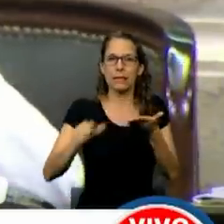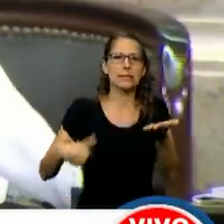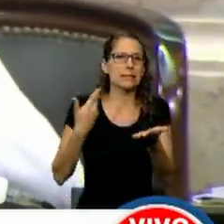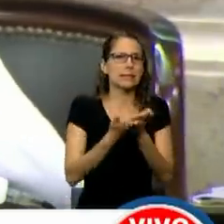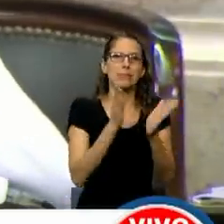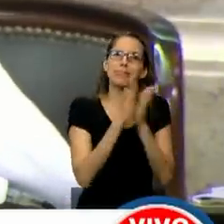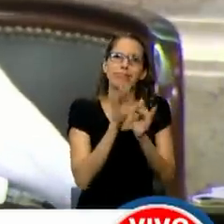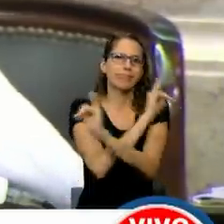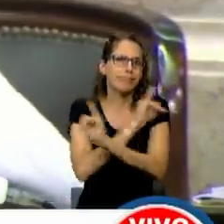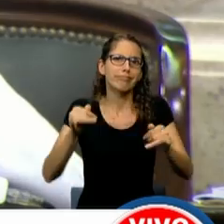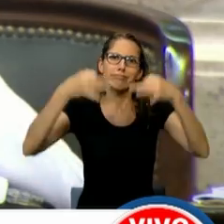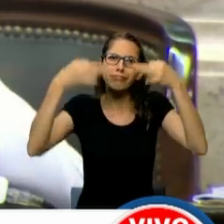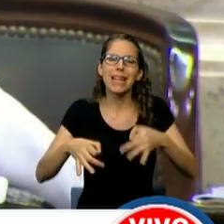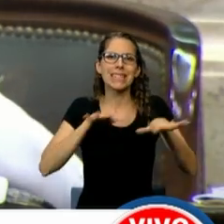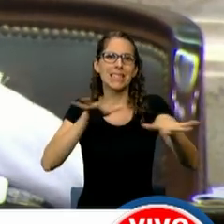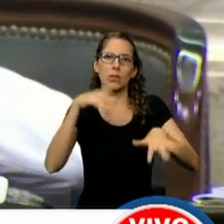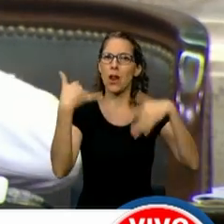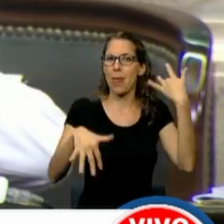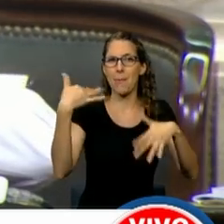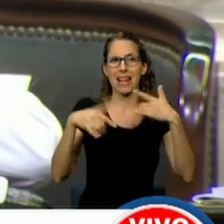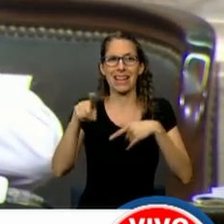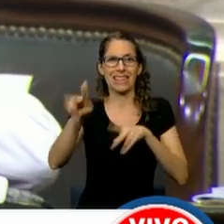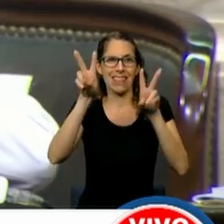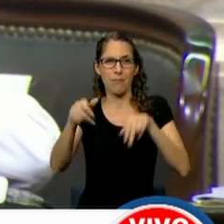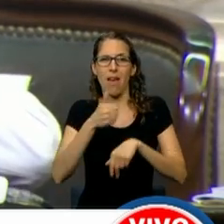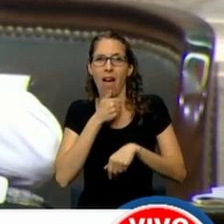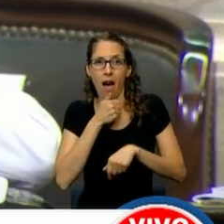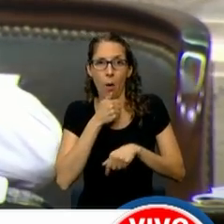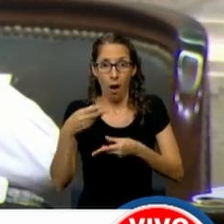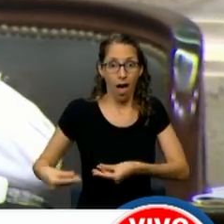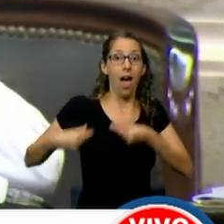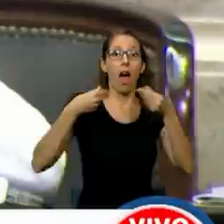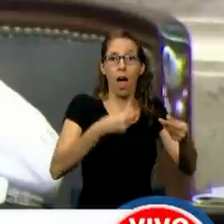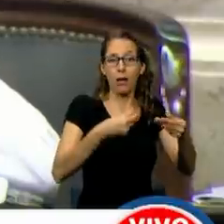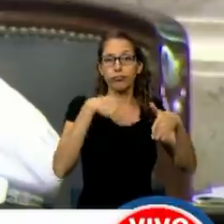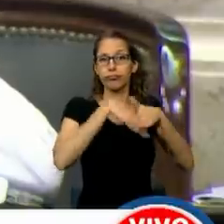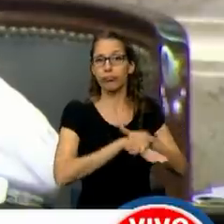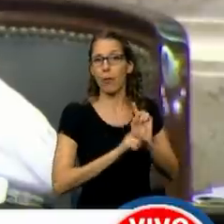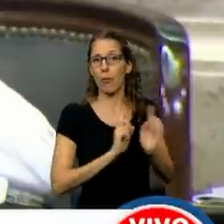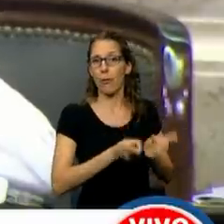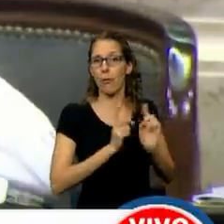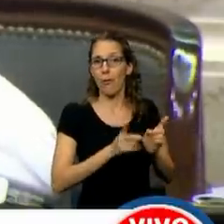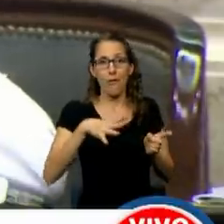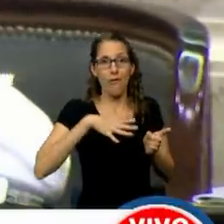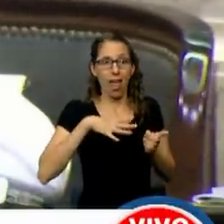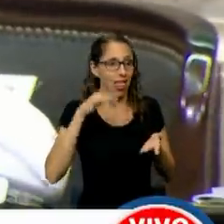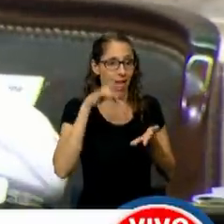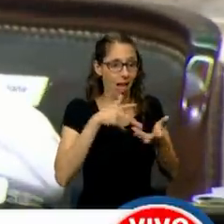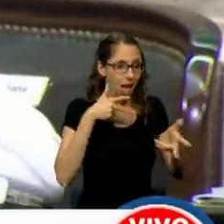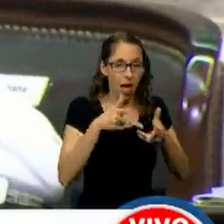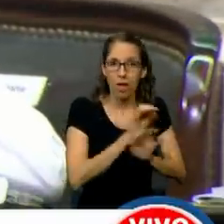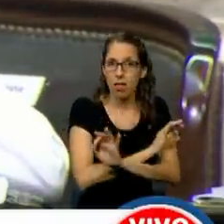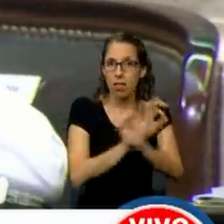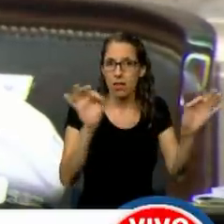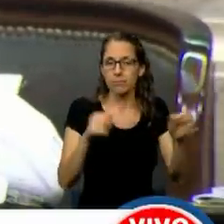hídrica proyecto que todavía no logra su tratamiento pero para el gobierno provincial